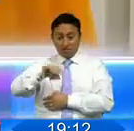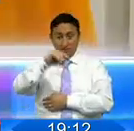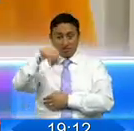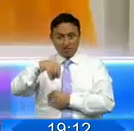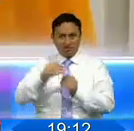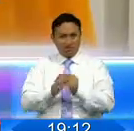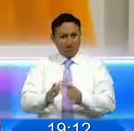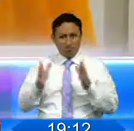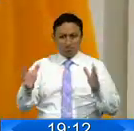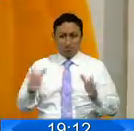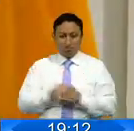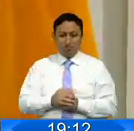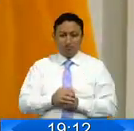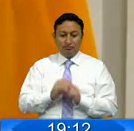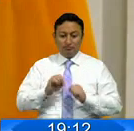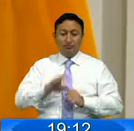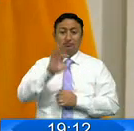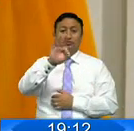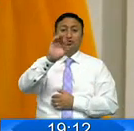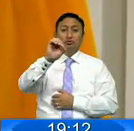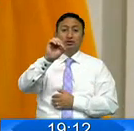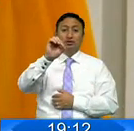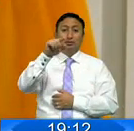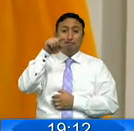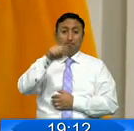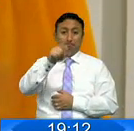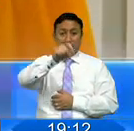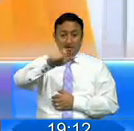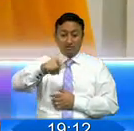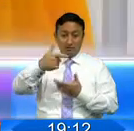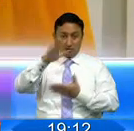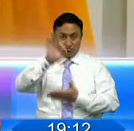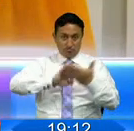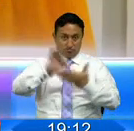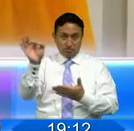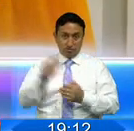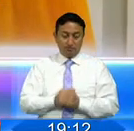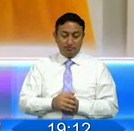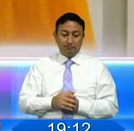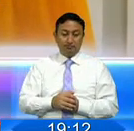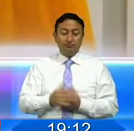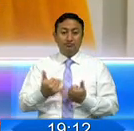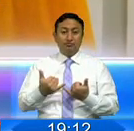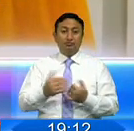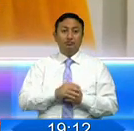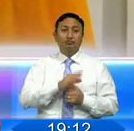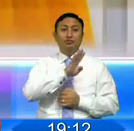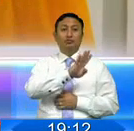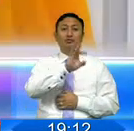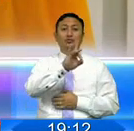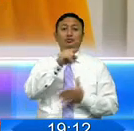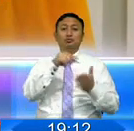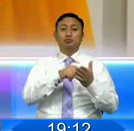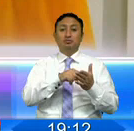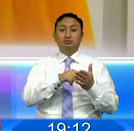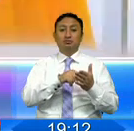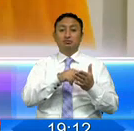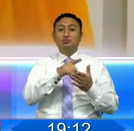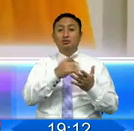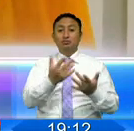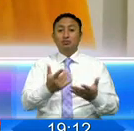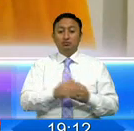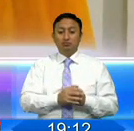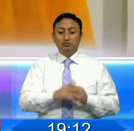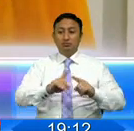Hemos legalizado ya a 90.000 de ellos y estamos esperando legalizar a 48.000 más. Pero